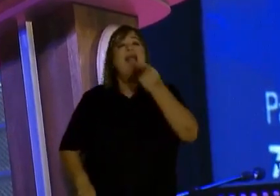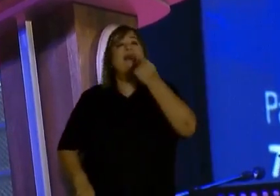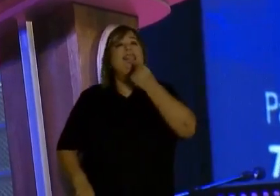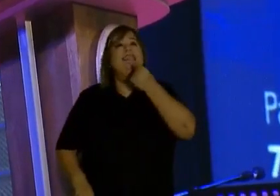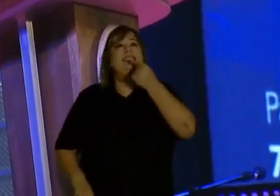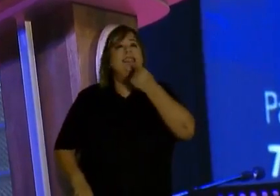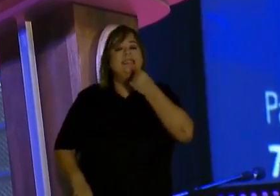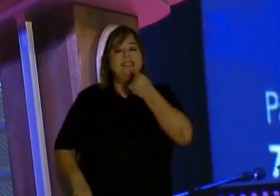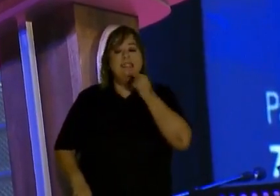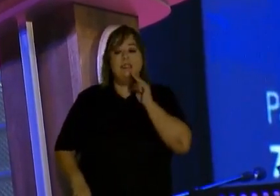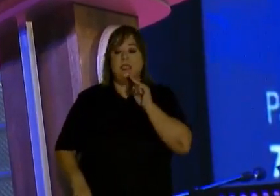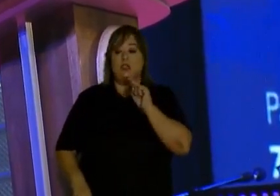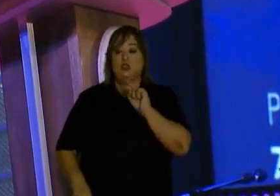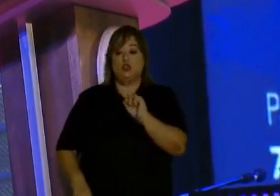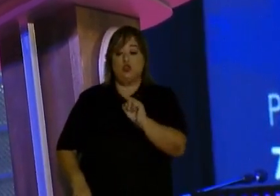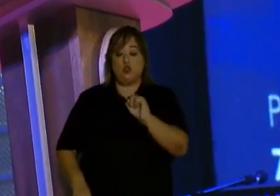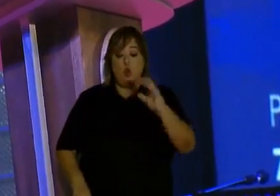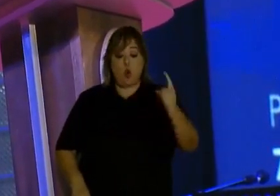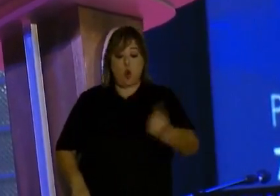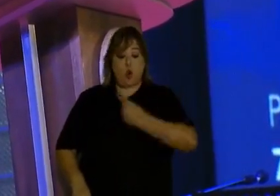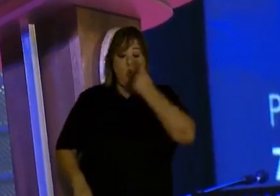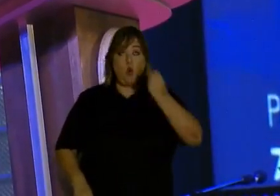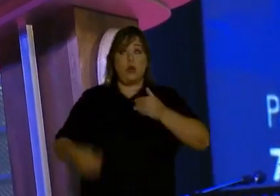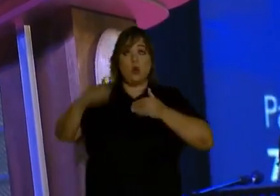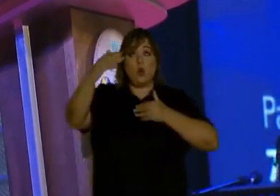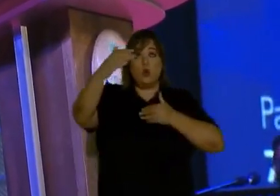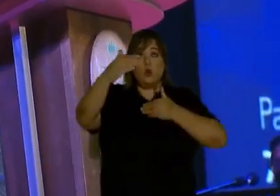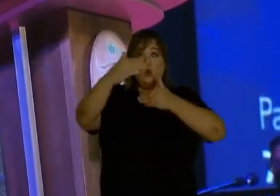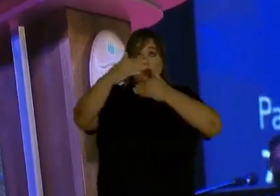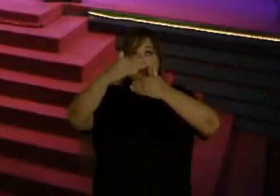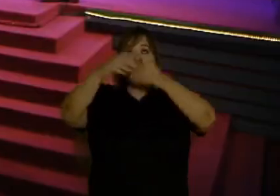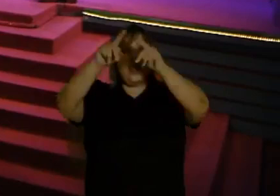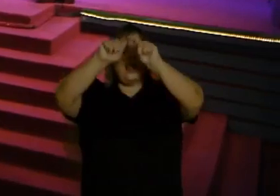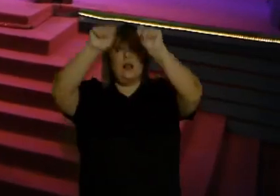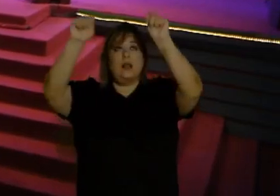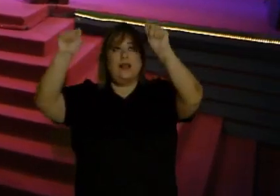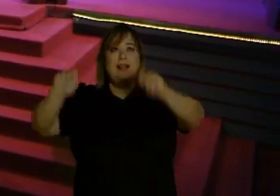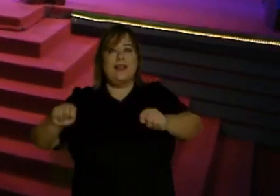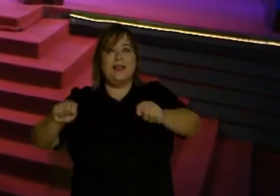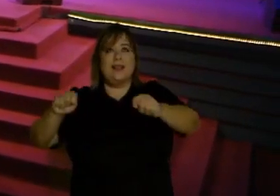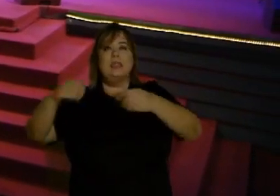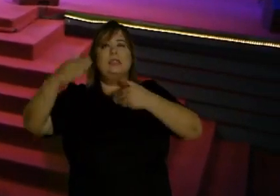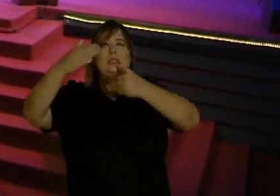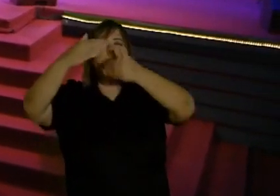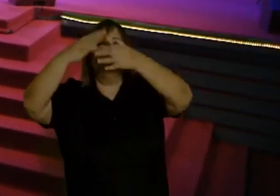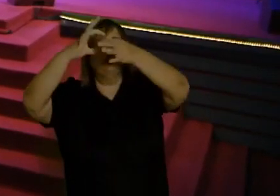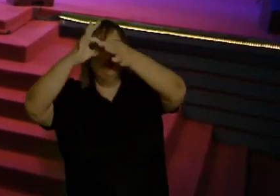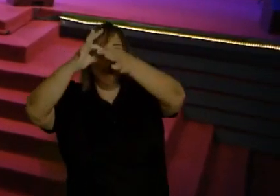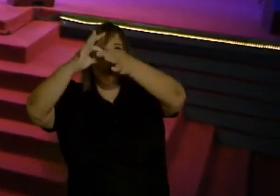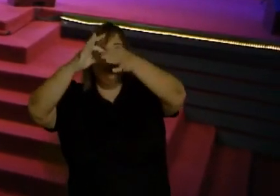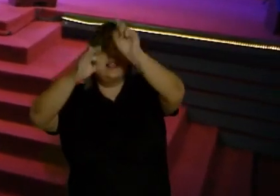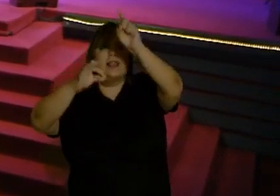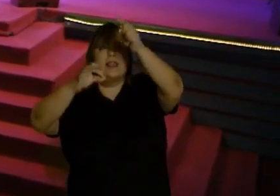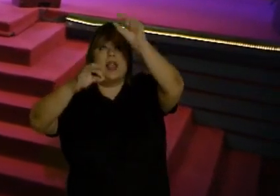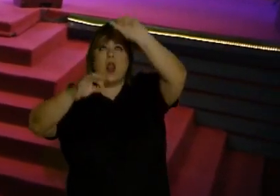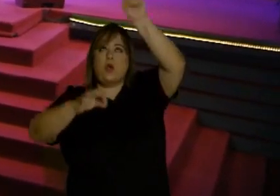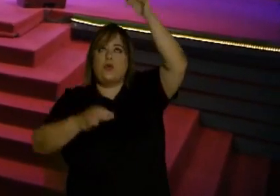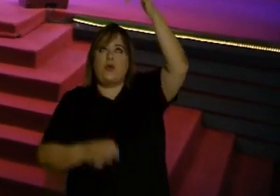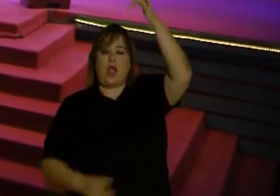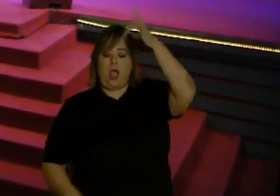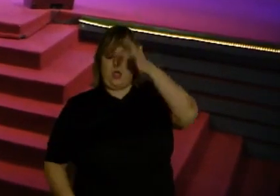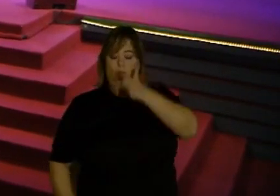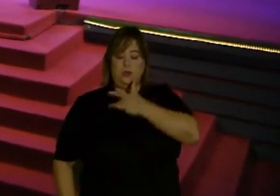gracia para hallar el oportuno socorro. Mira lo que dijo. Jesús le dijo: vayan y háganle saber a